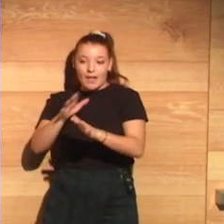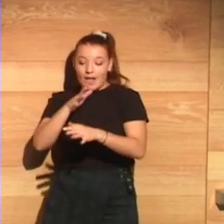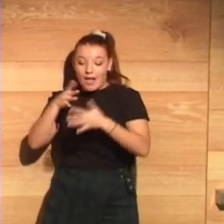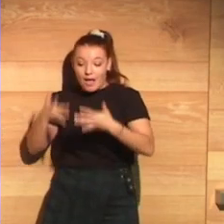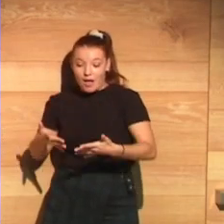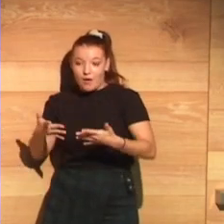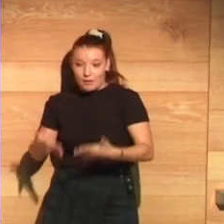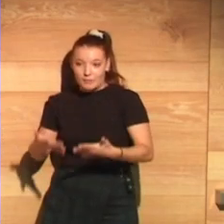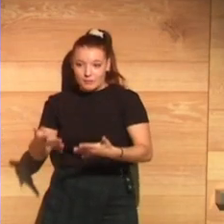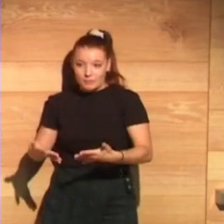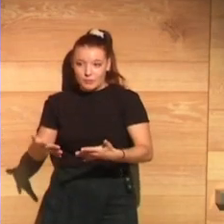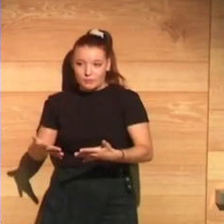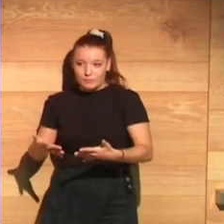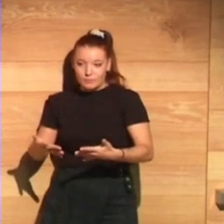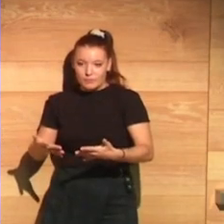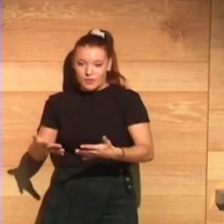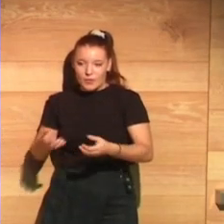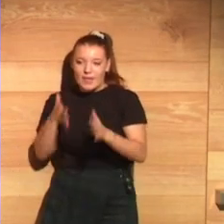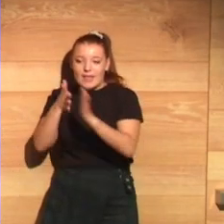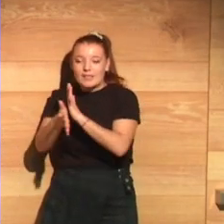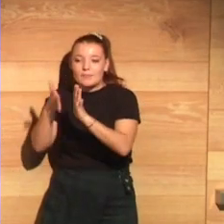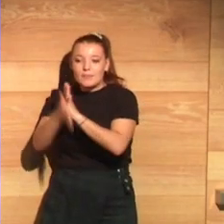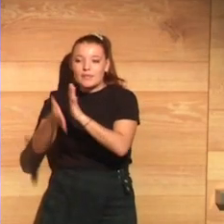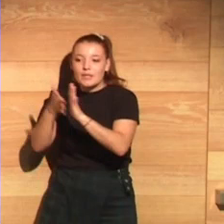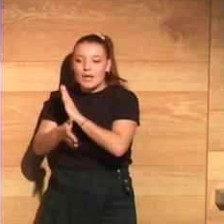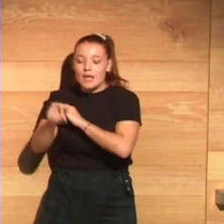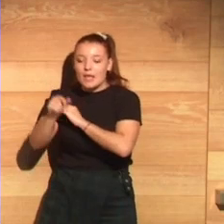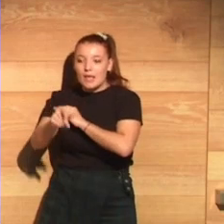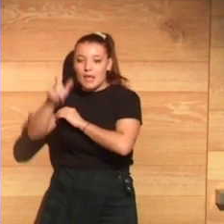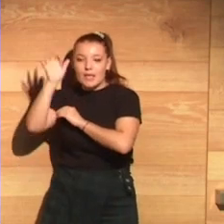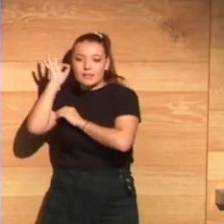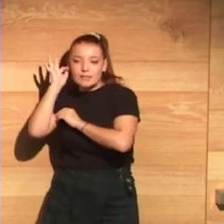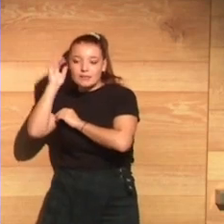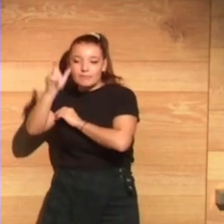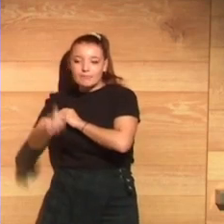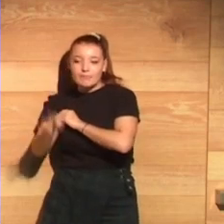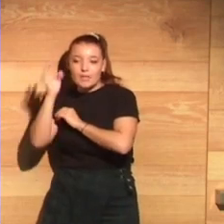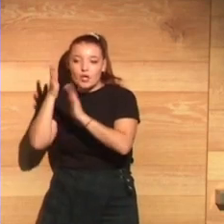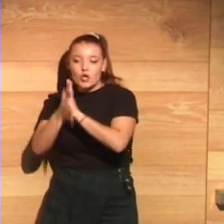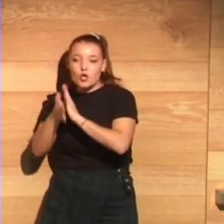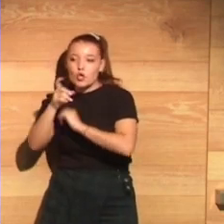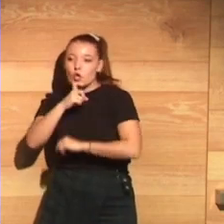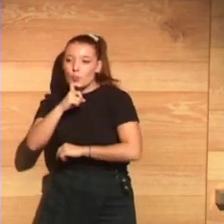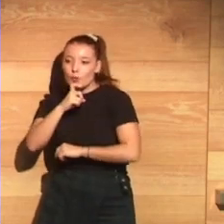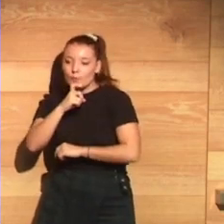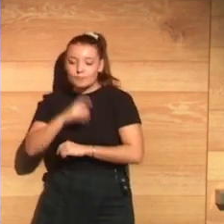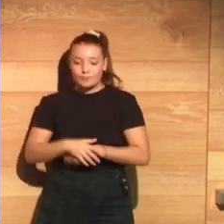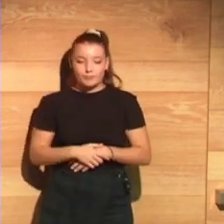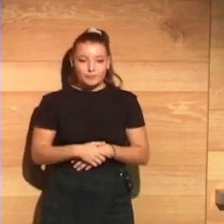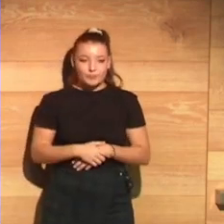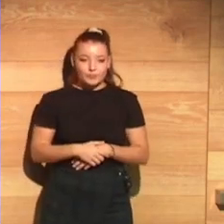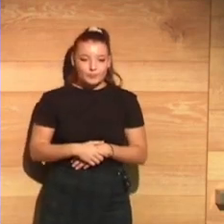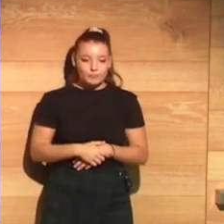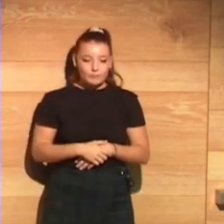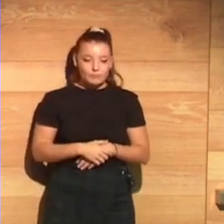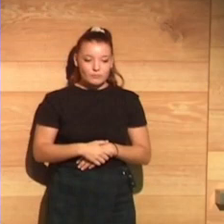puedes pasarte de caracteres, no pasa nada. Pero sí, ¿cómo ahora, después de todo, cómo te gustaría definirla? ¿Cómo te gustaría que